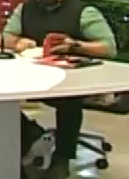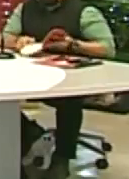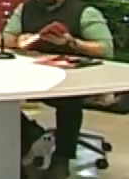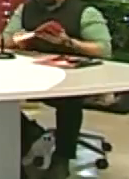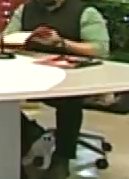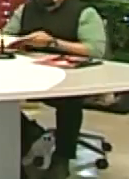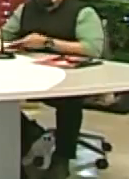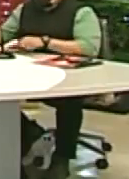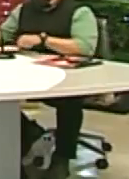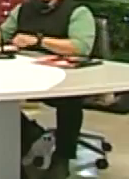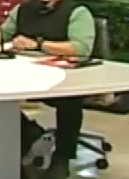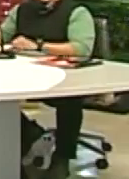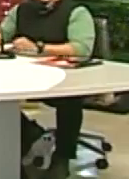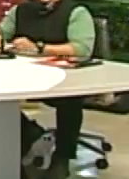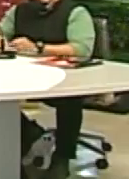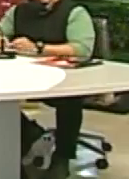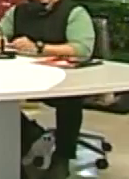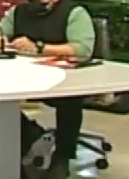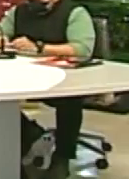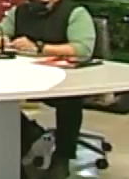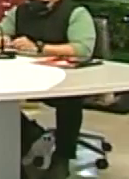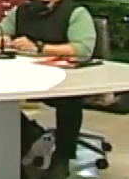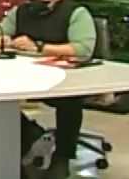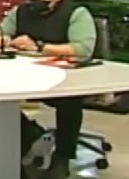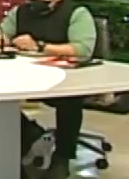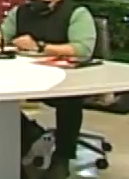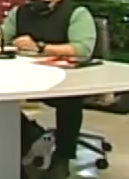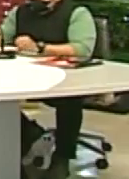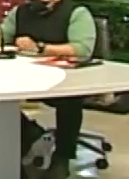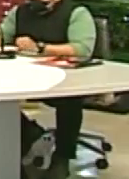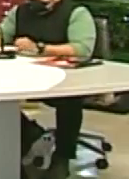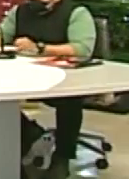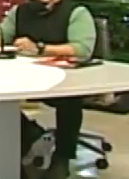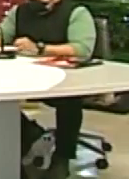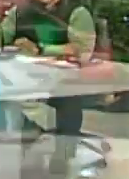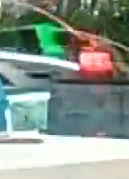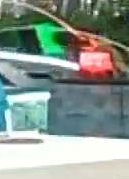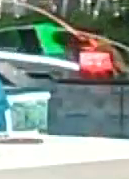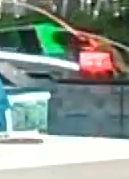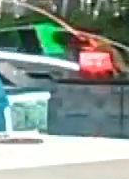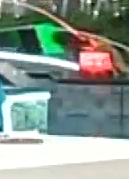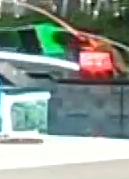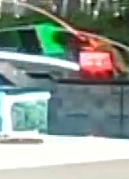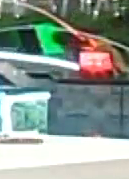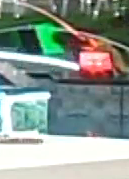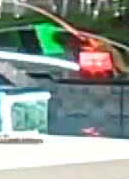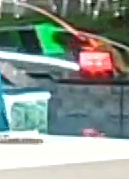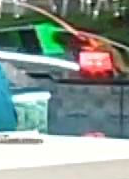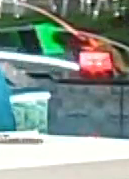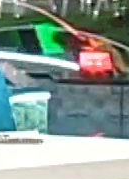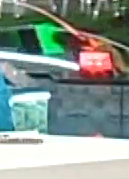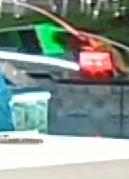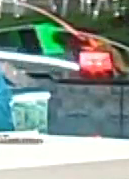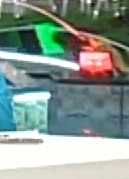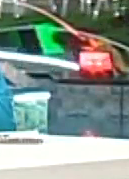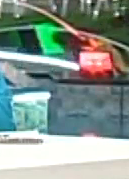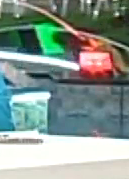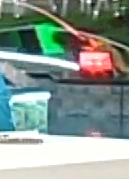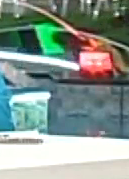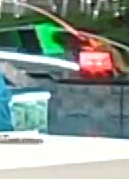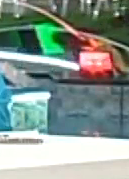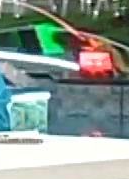que Venezuela siga avanzando. Se lo estuve explicando al presidente Gustavo Petro de Colombia, que nos visitó hace dos días acá en el